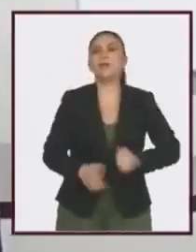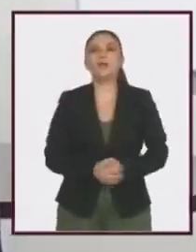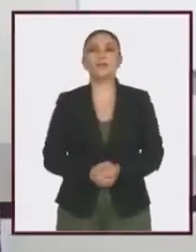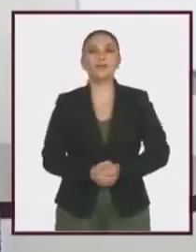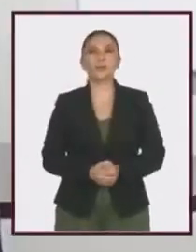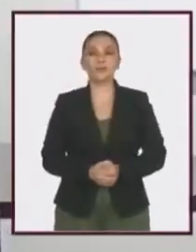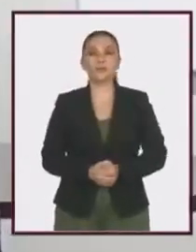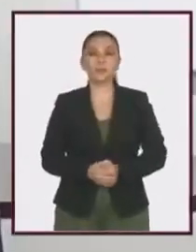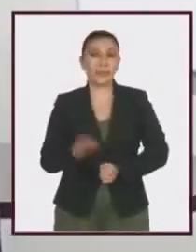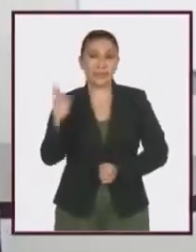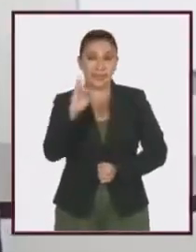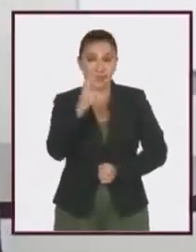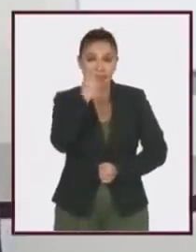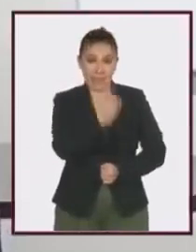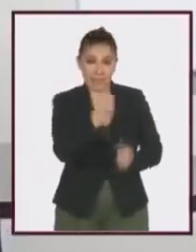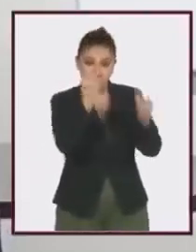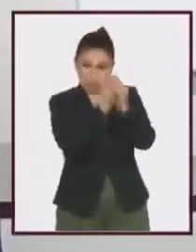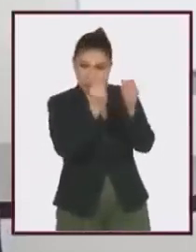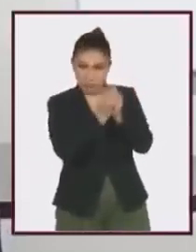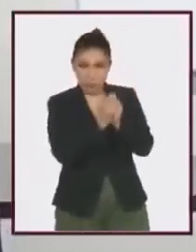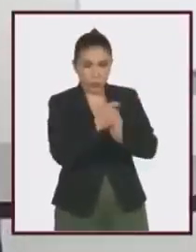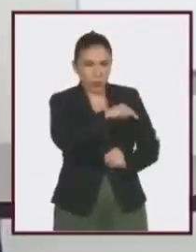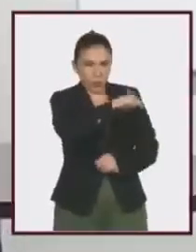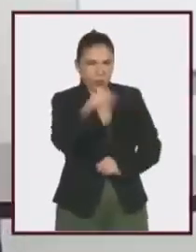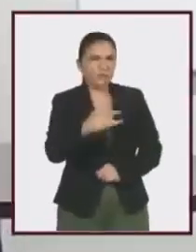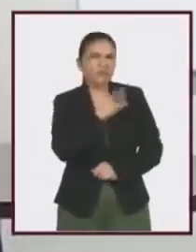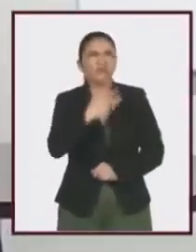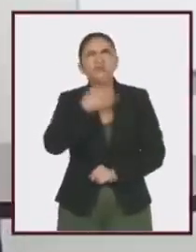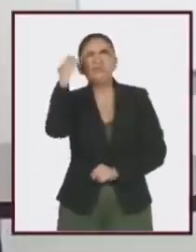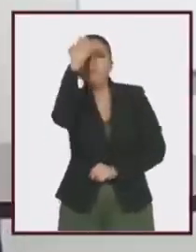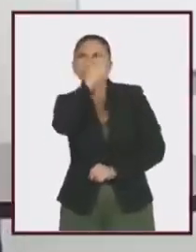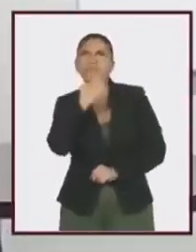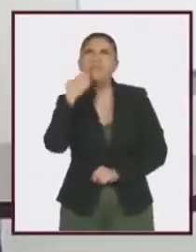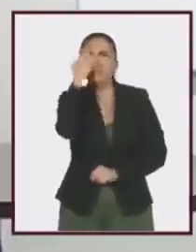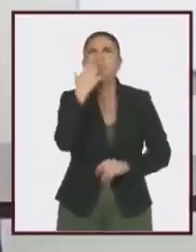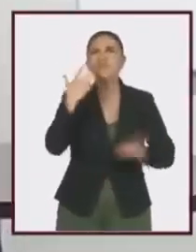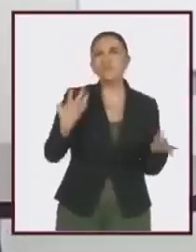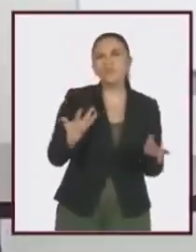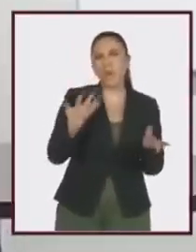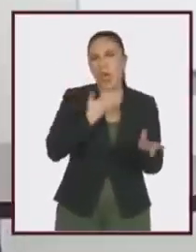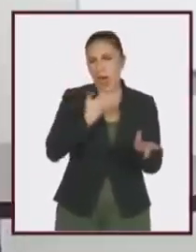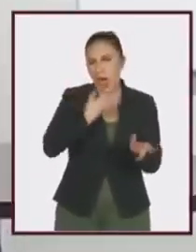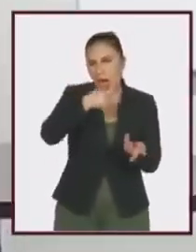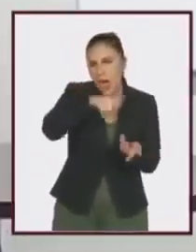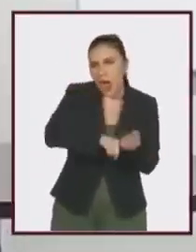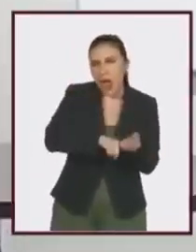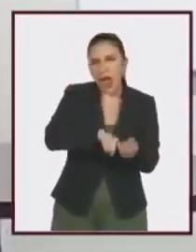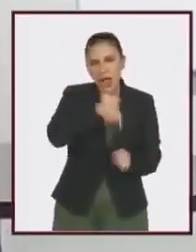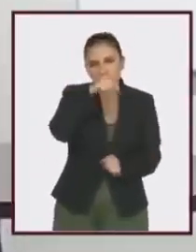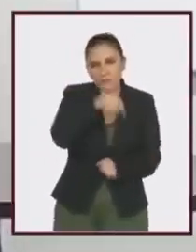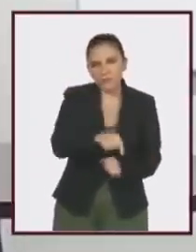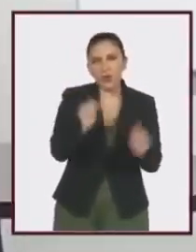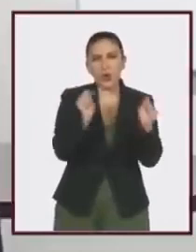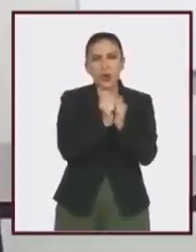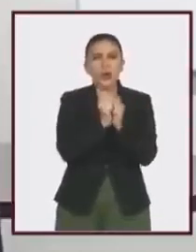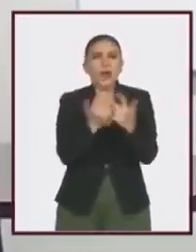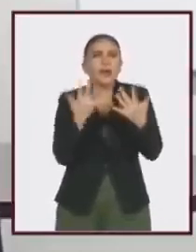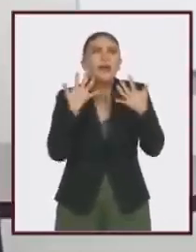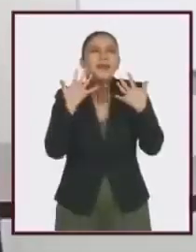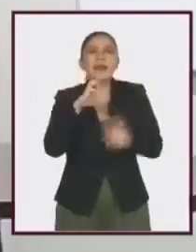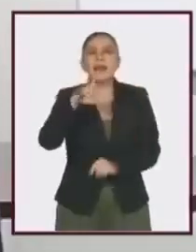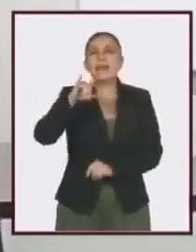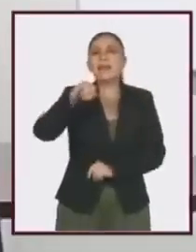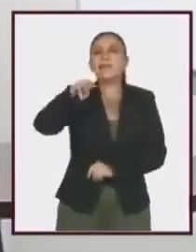este contenido ustedes analizan que está en estos climas que de